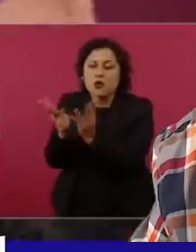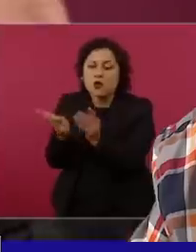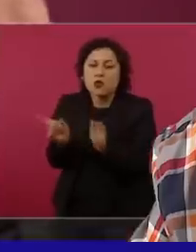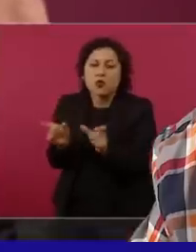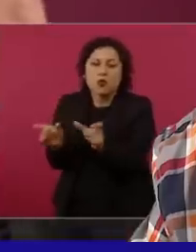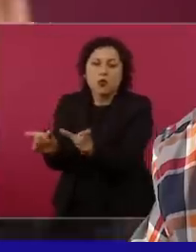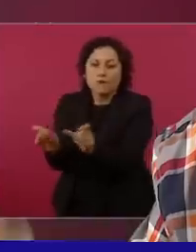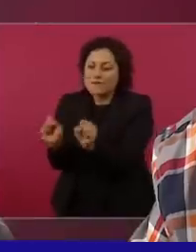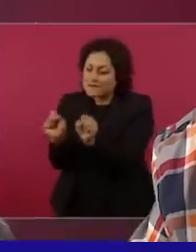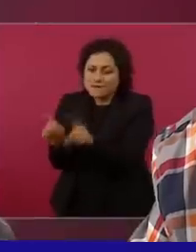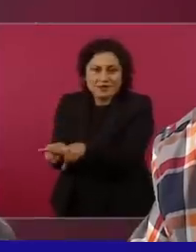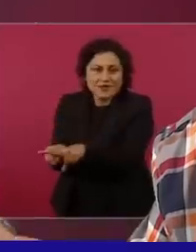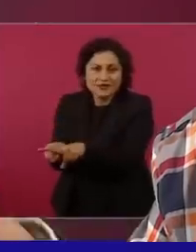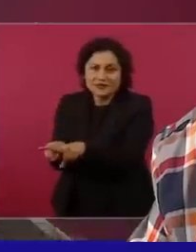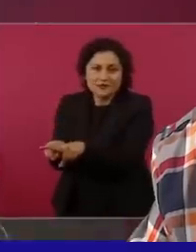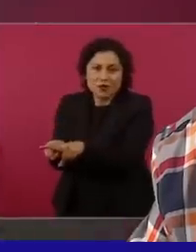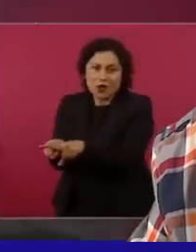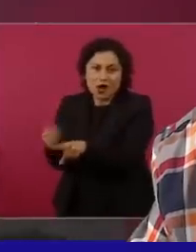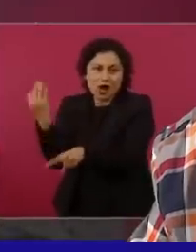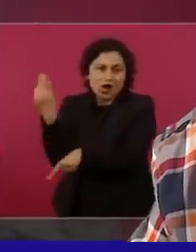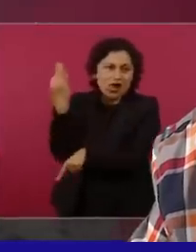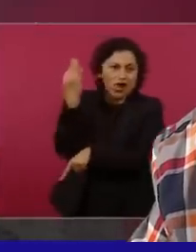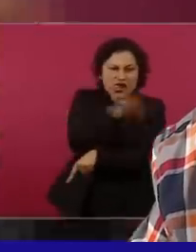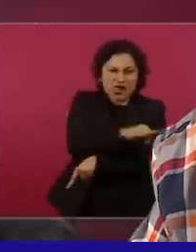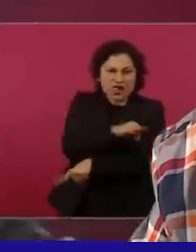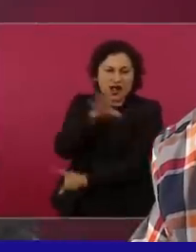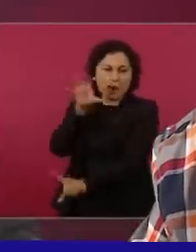Tiene una conspiración